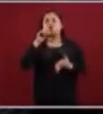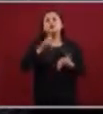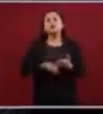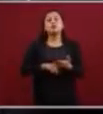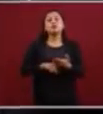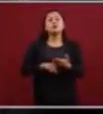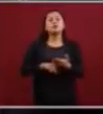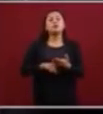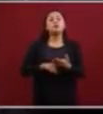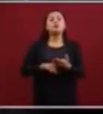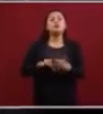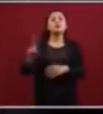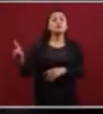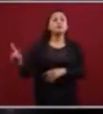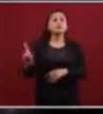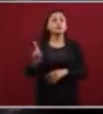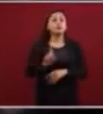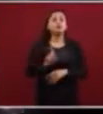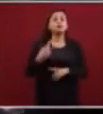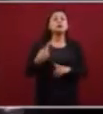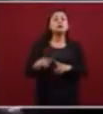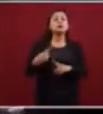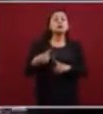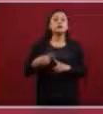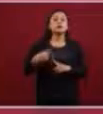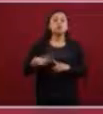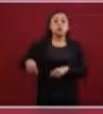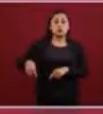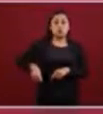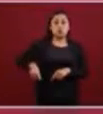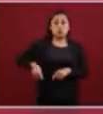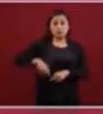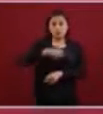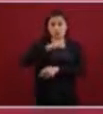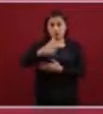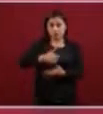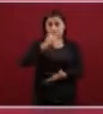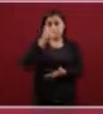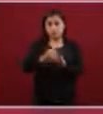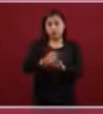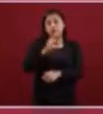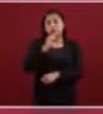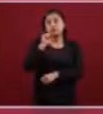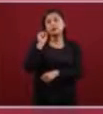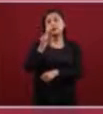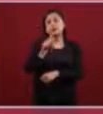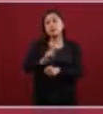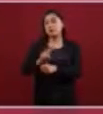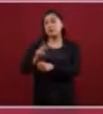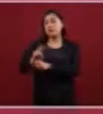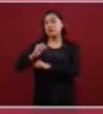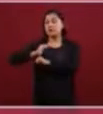tanto el gobierno de la ciudad como la Fiscalía